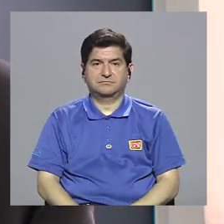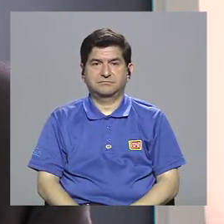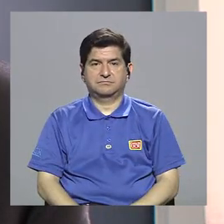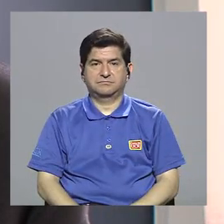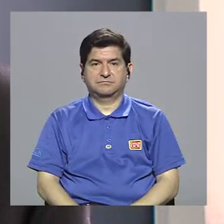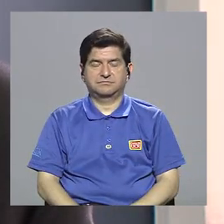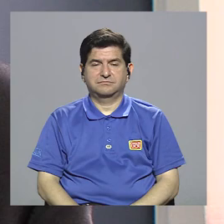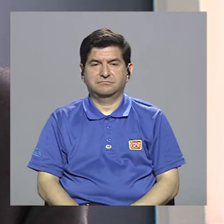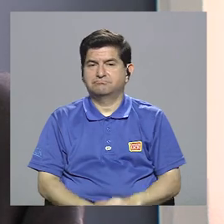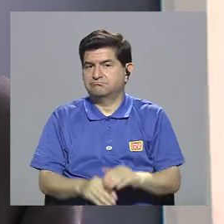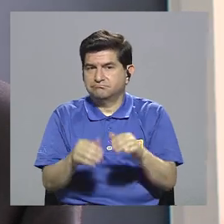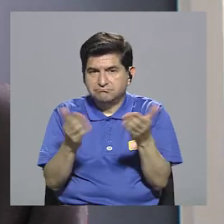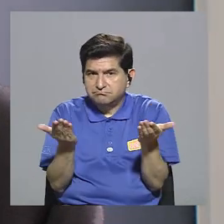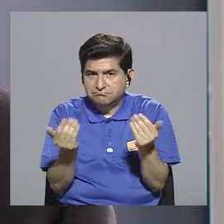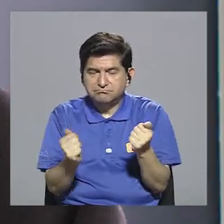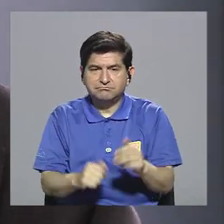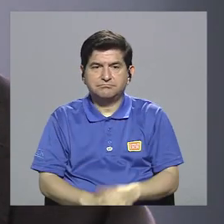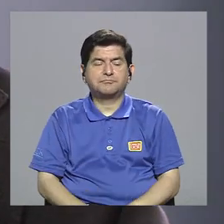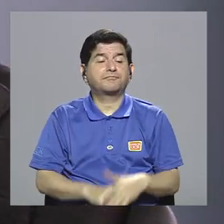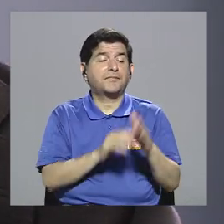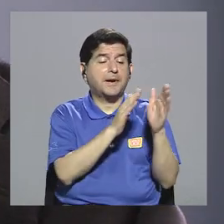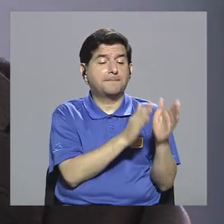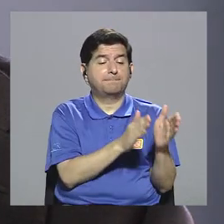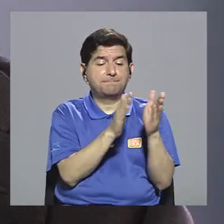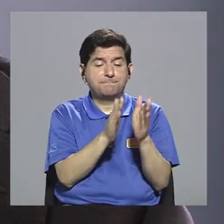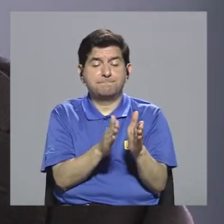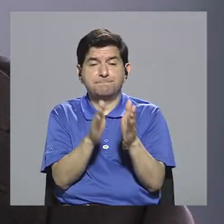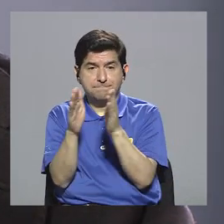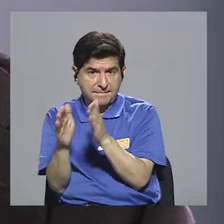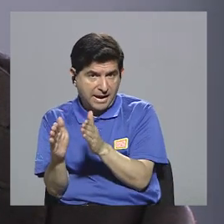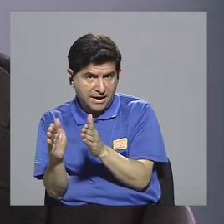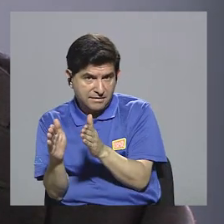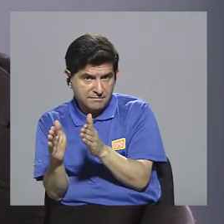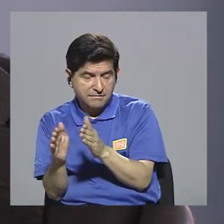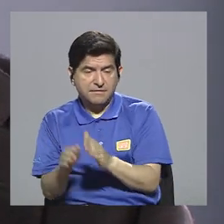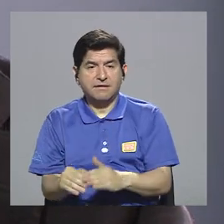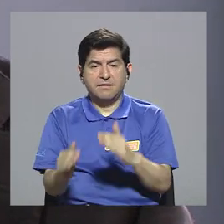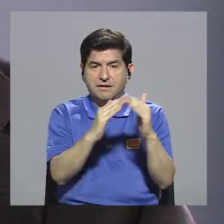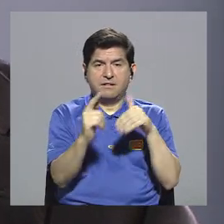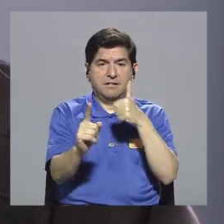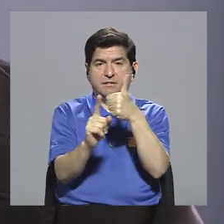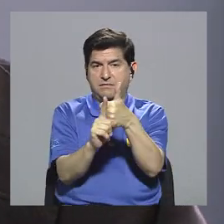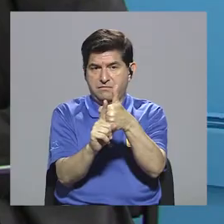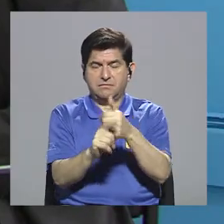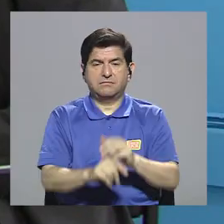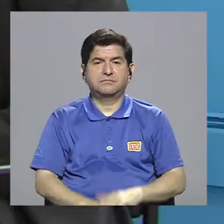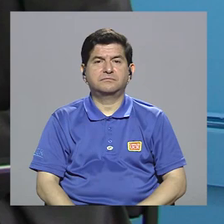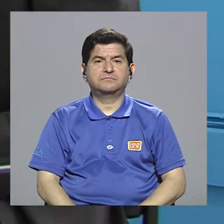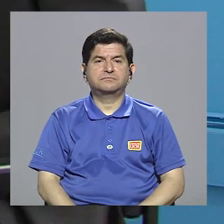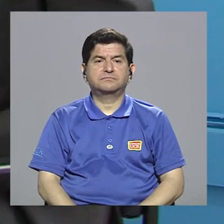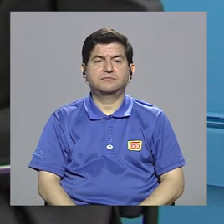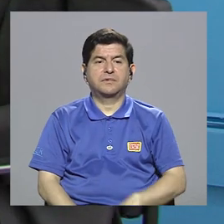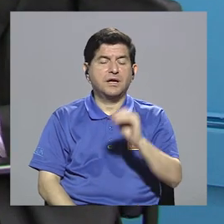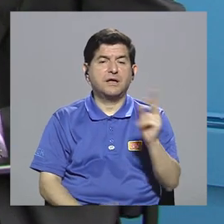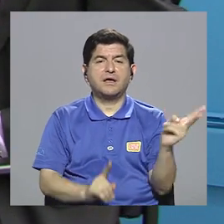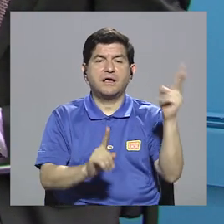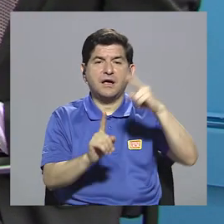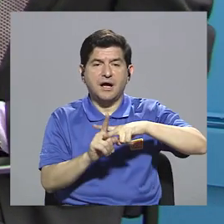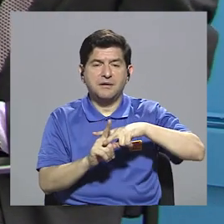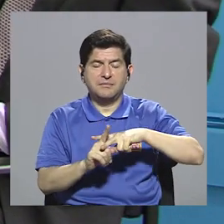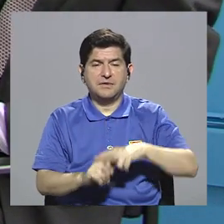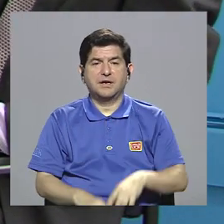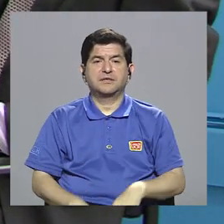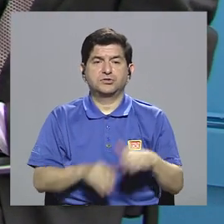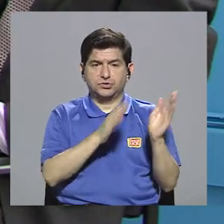en planes de las comunidades en la ejecución de esos planes de manera poder avanzar